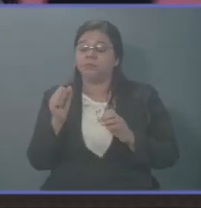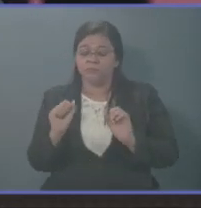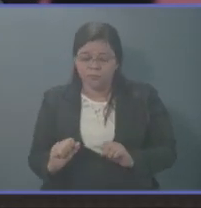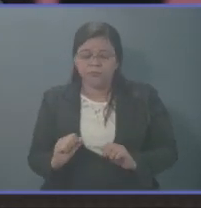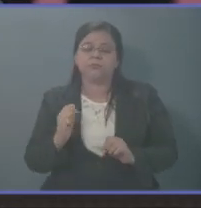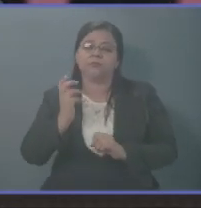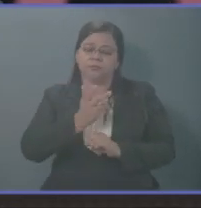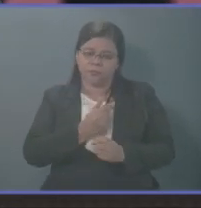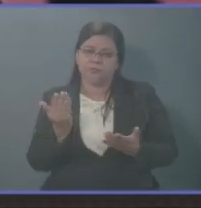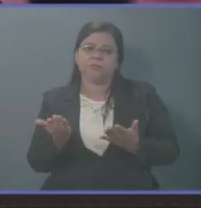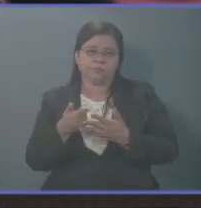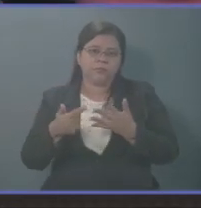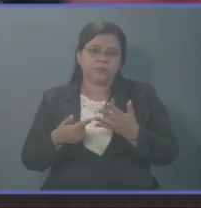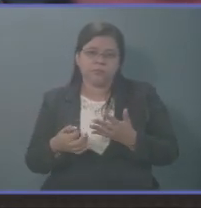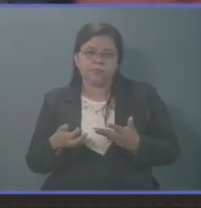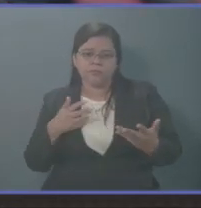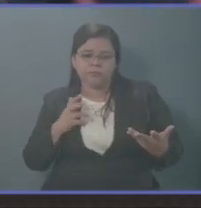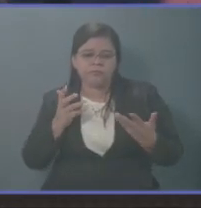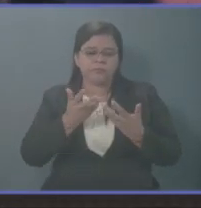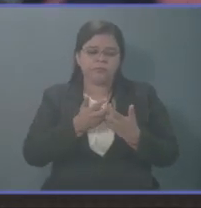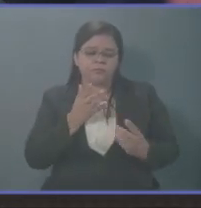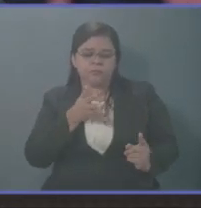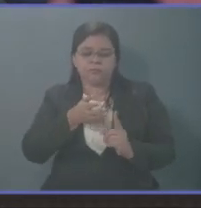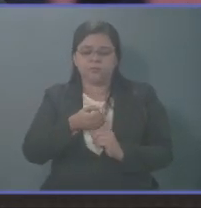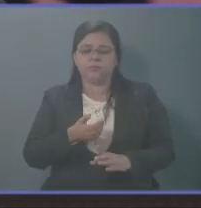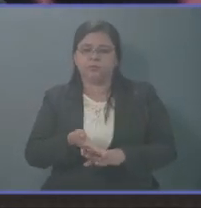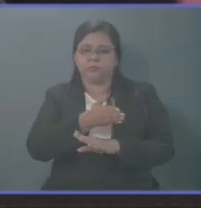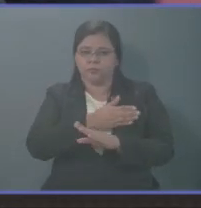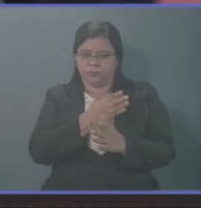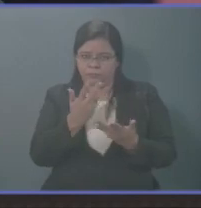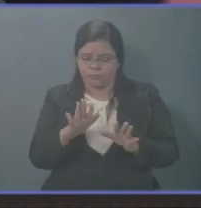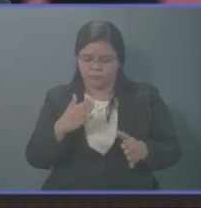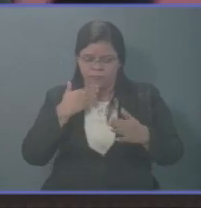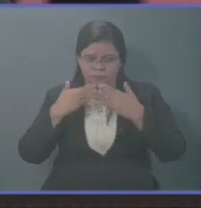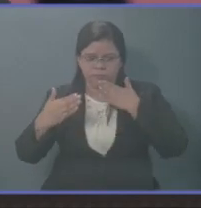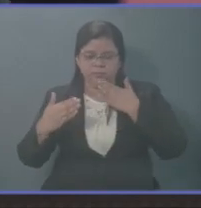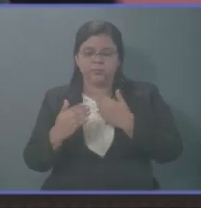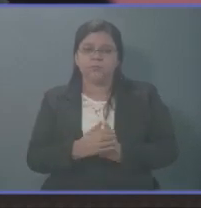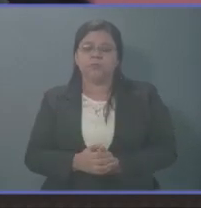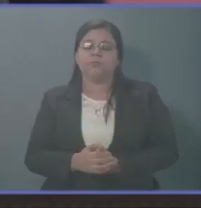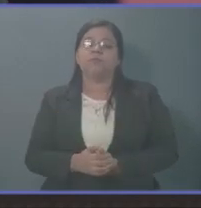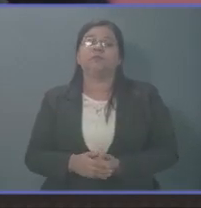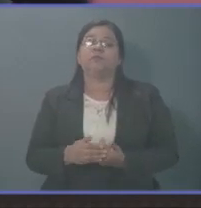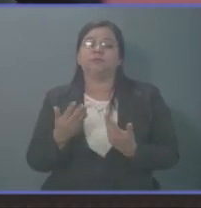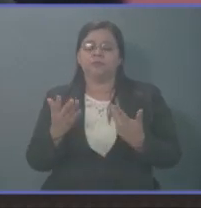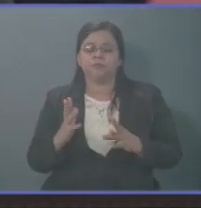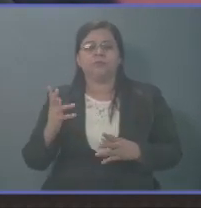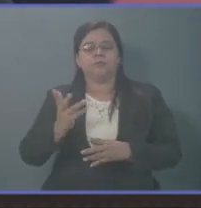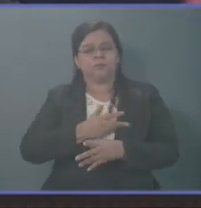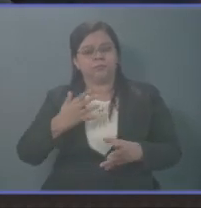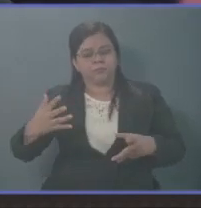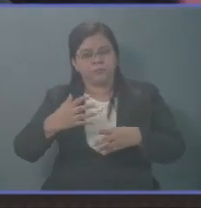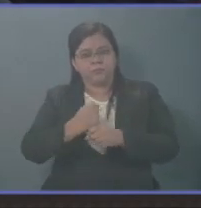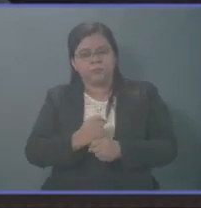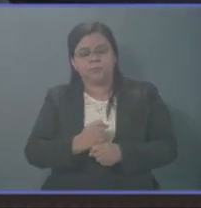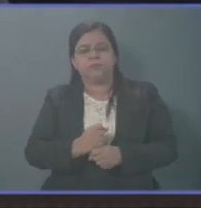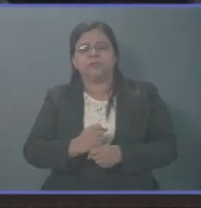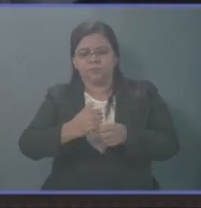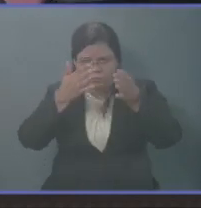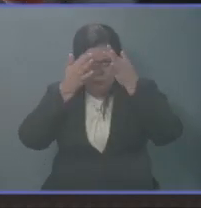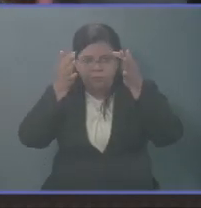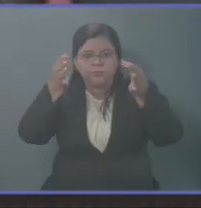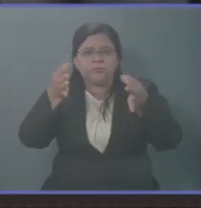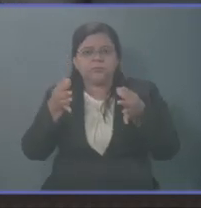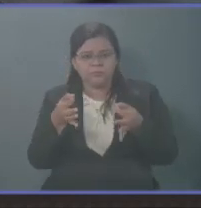normativa pertinente que cumpla con los objetivos descritos en el párrafo anterior, por lo que ha concluido emitir dictamen favorable y en